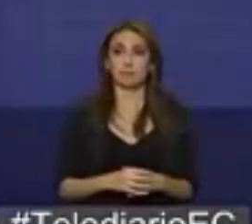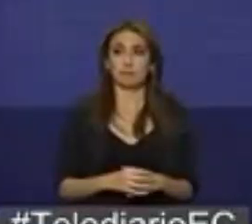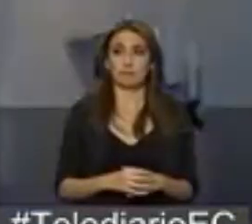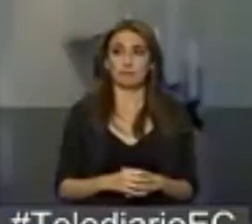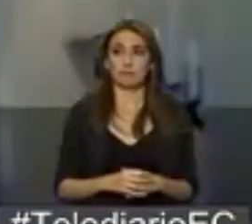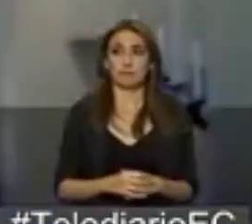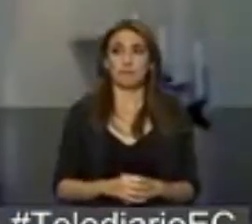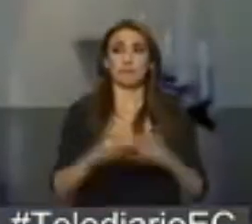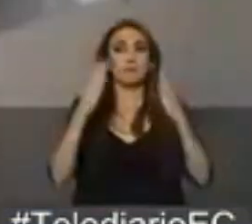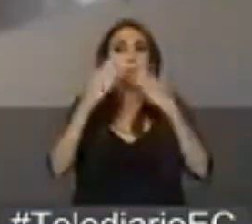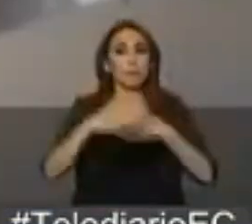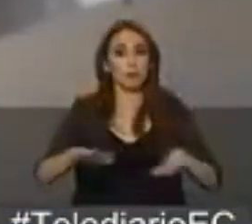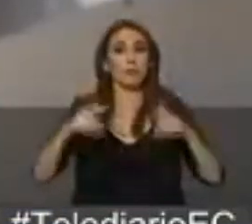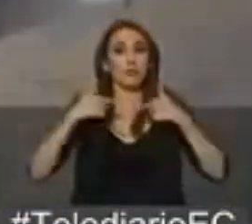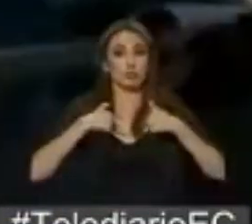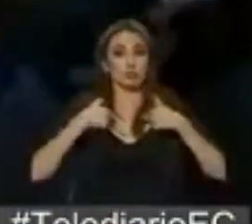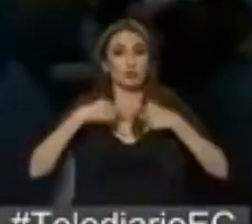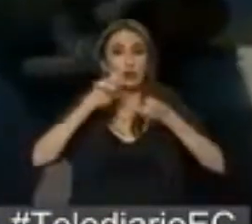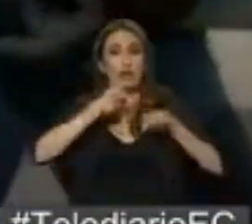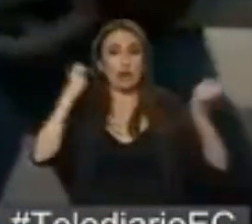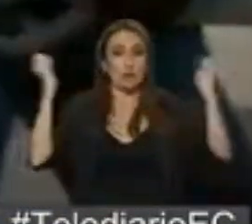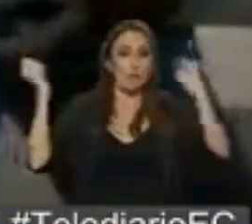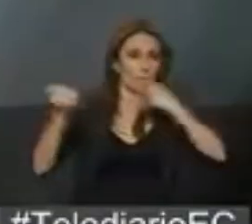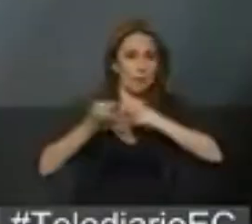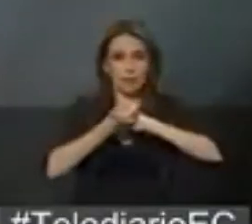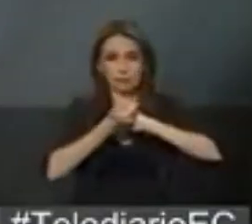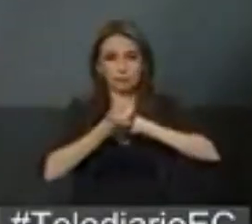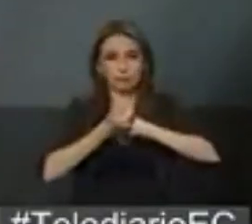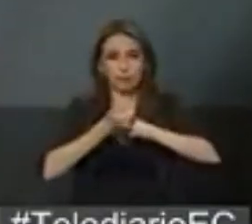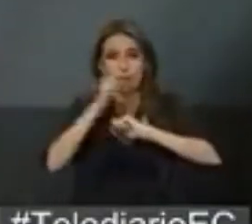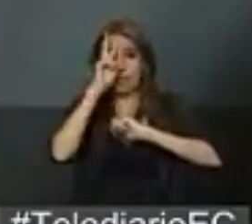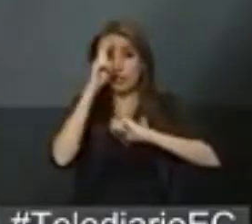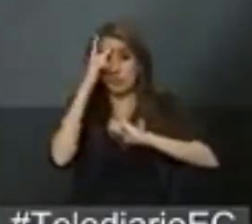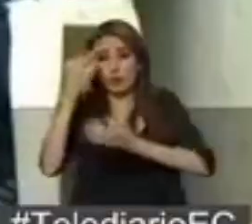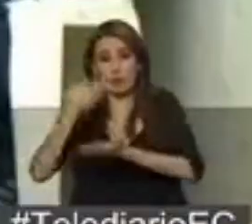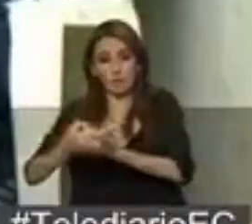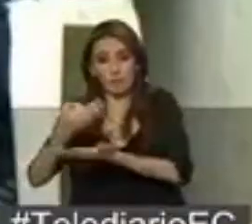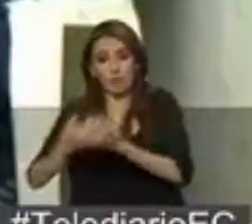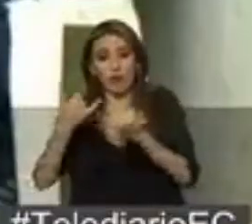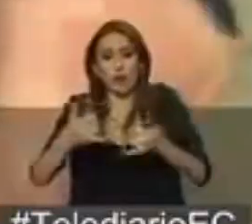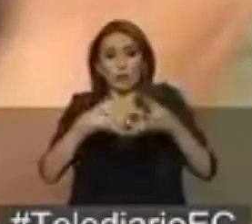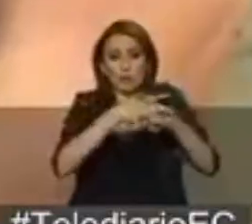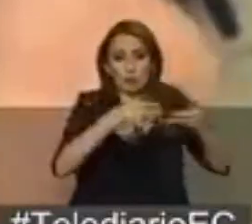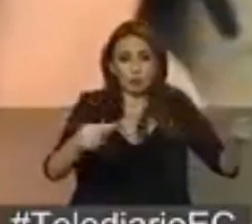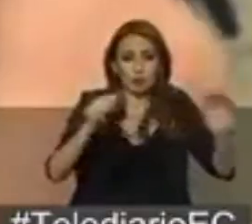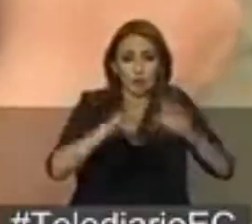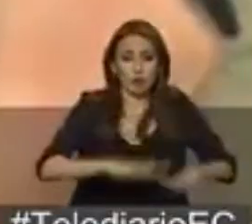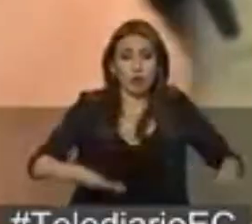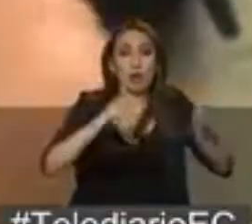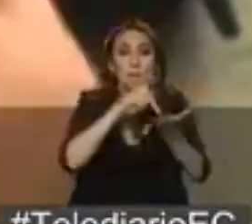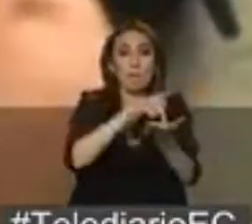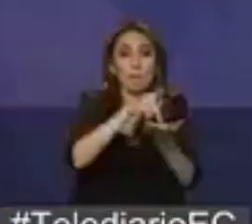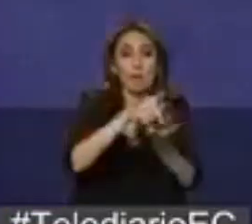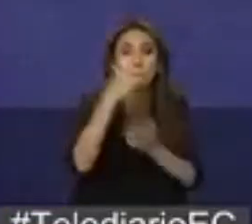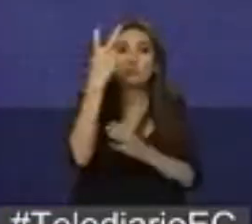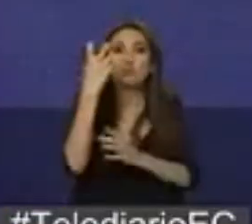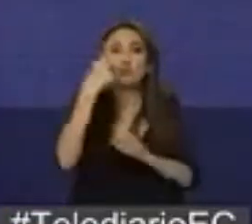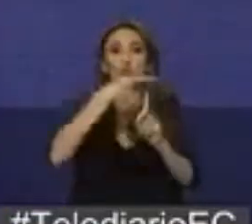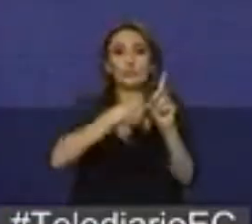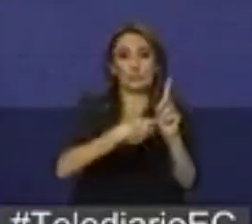por eso se corregirá de inmediato la facturación errada y los pagos pendientes de la idea además a 12 meses